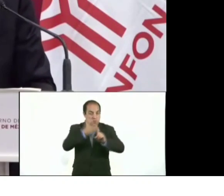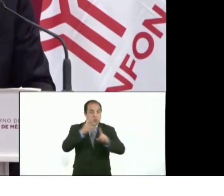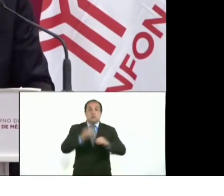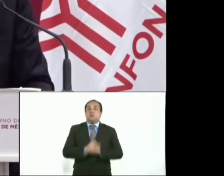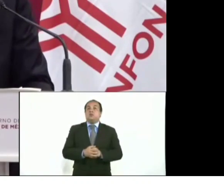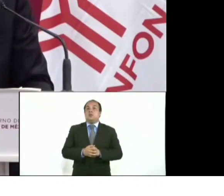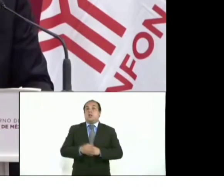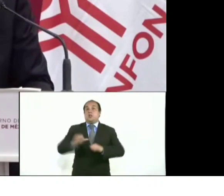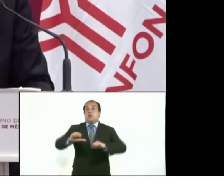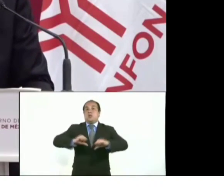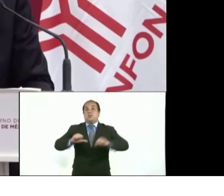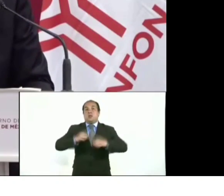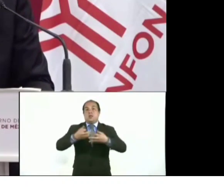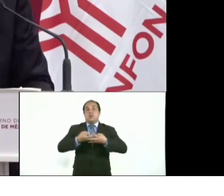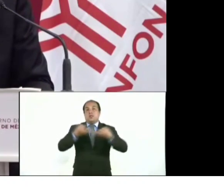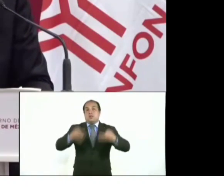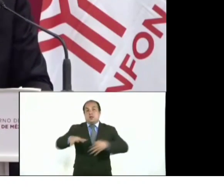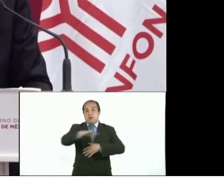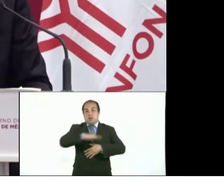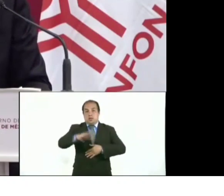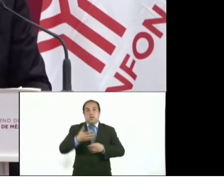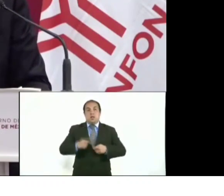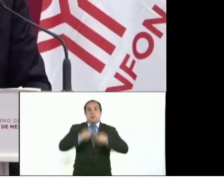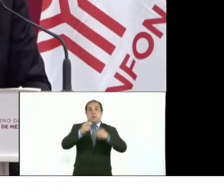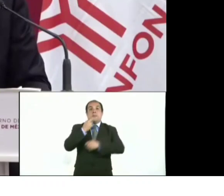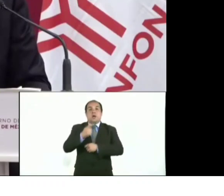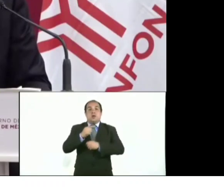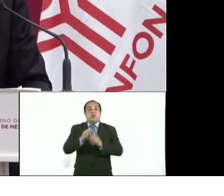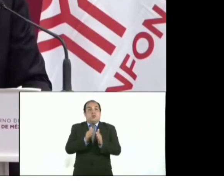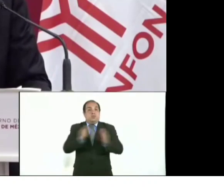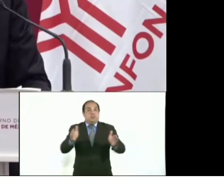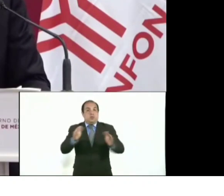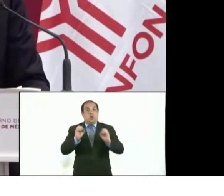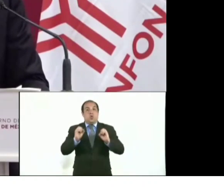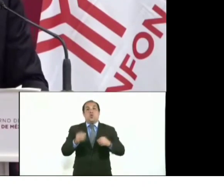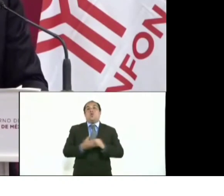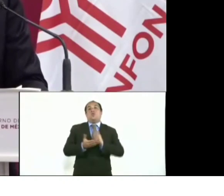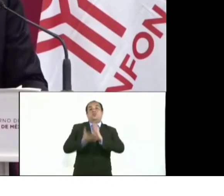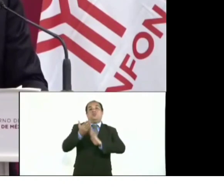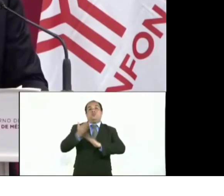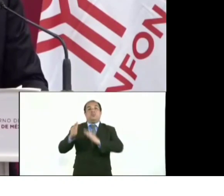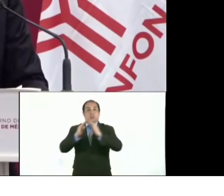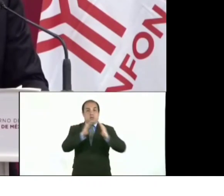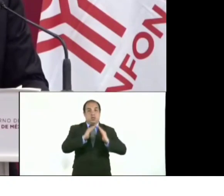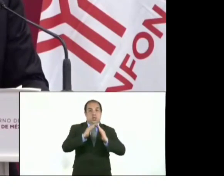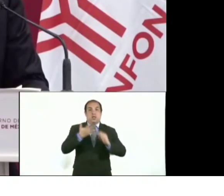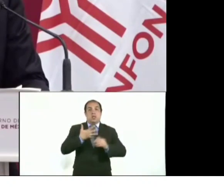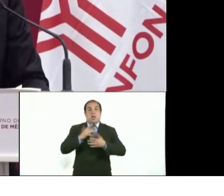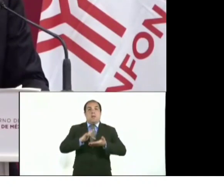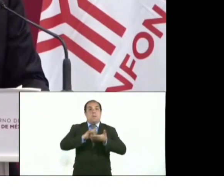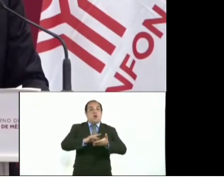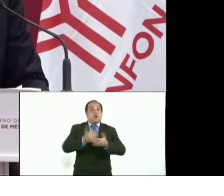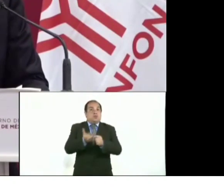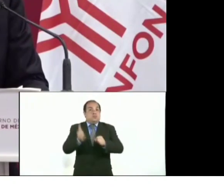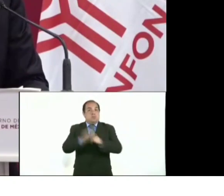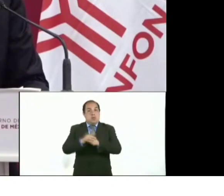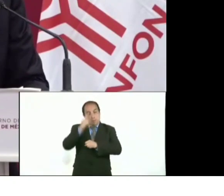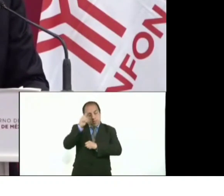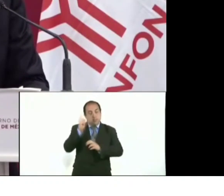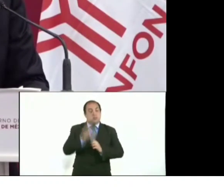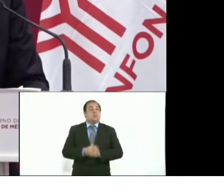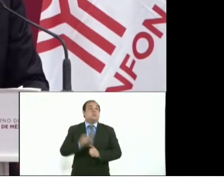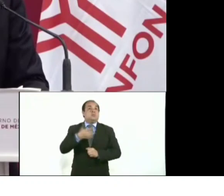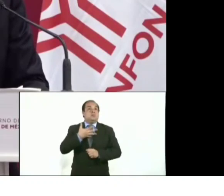ciudad para ofrecer esquemas de mejora, ampliación y autoproducción de vivienda que cuenten con facilidades administrativas, además de ofrecer los